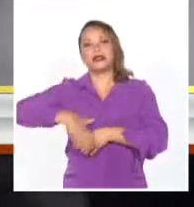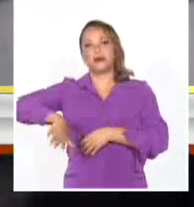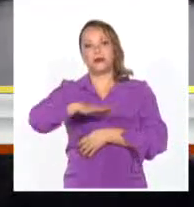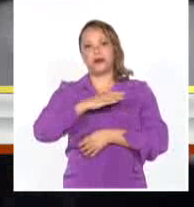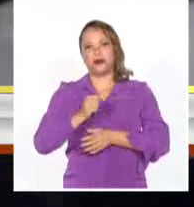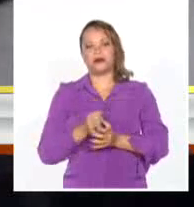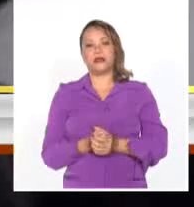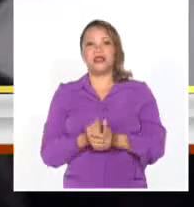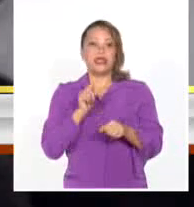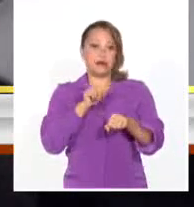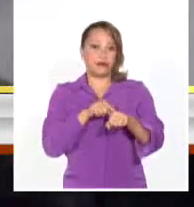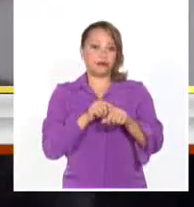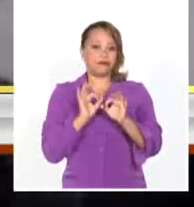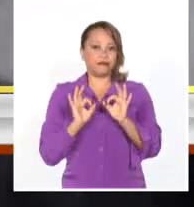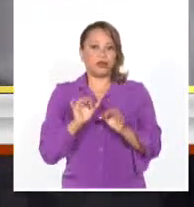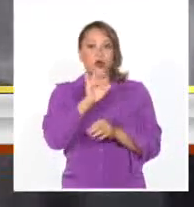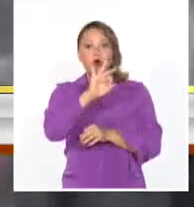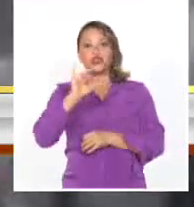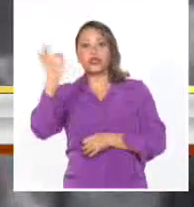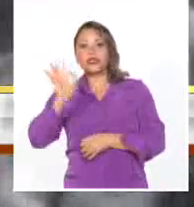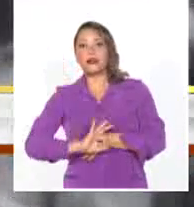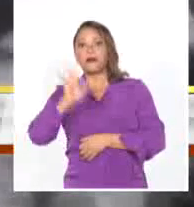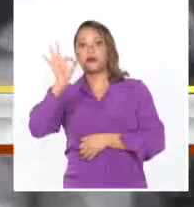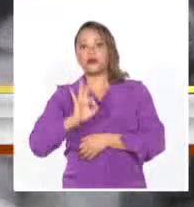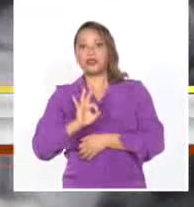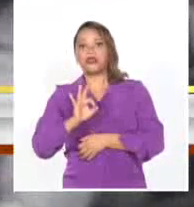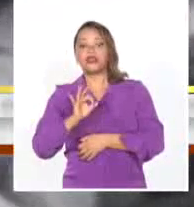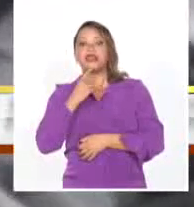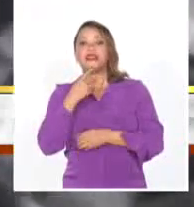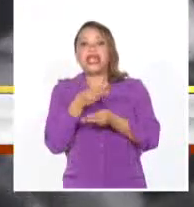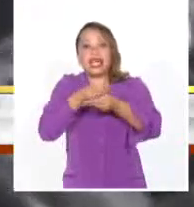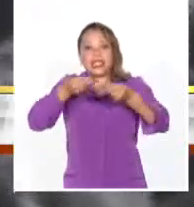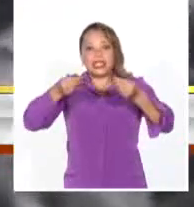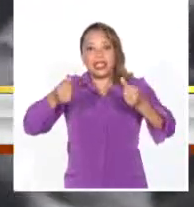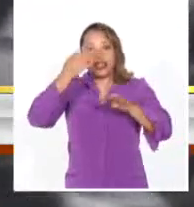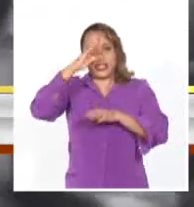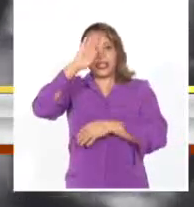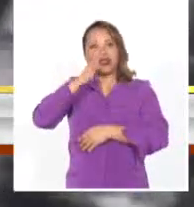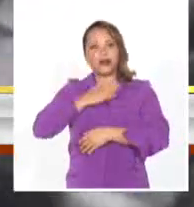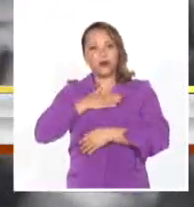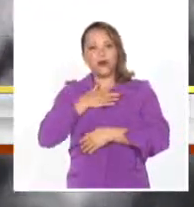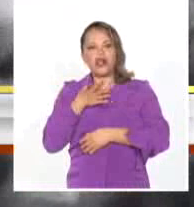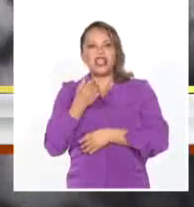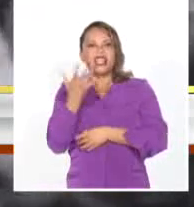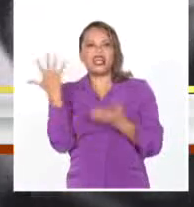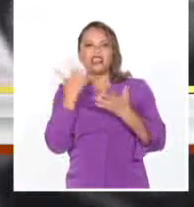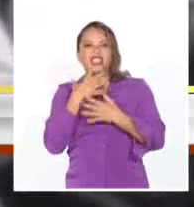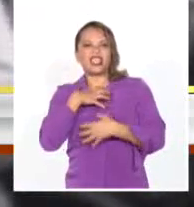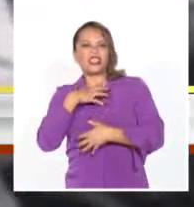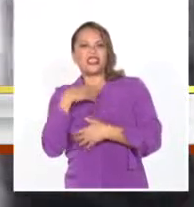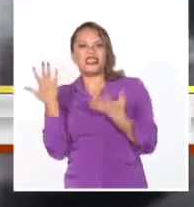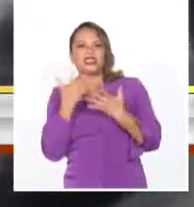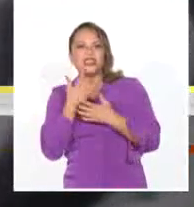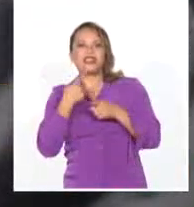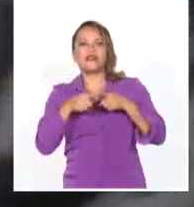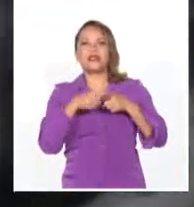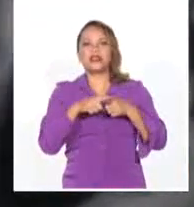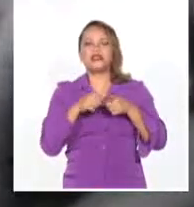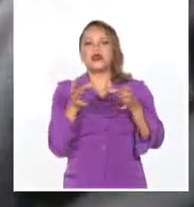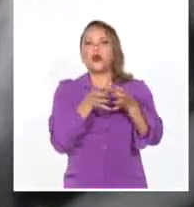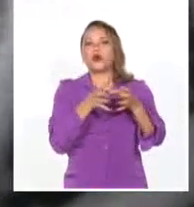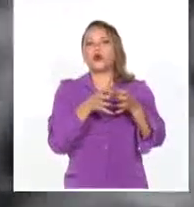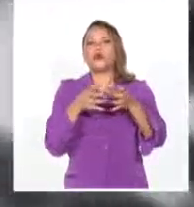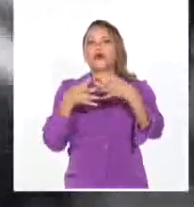En aquel entonces, el 80% de las mejores tierras del país estaban en manos de un grupo de compañías